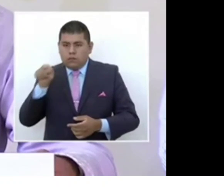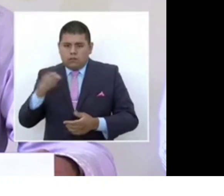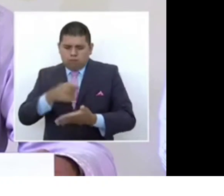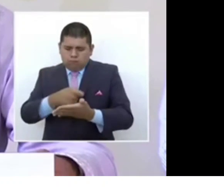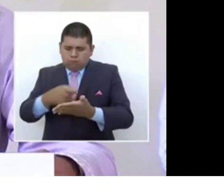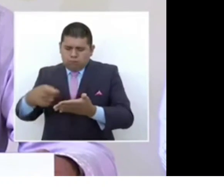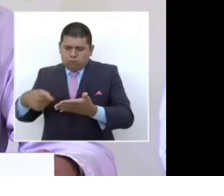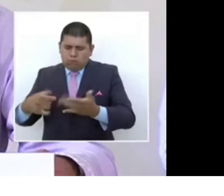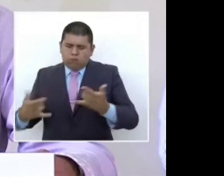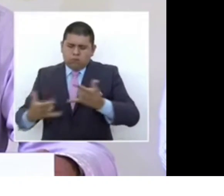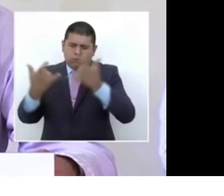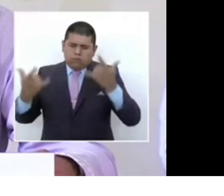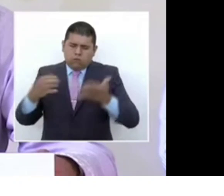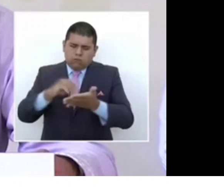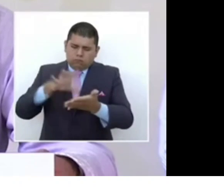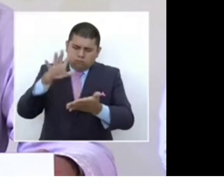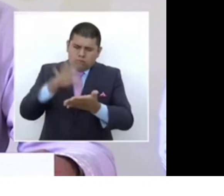estuvo